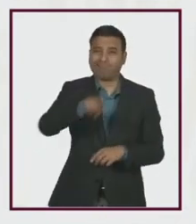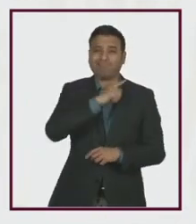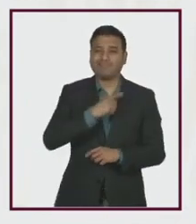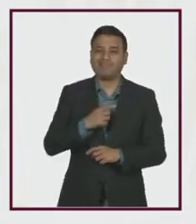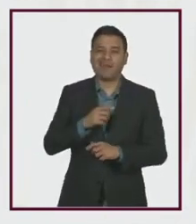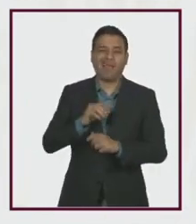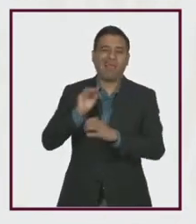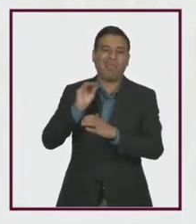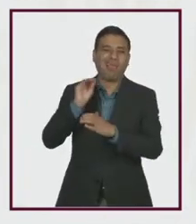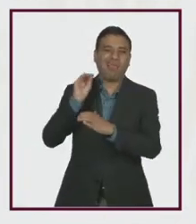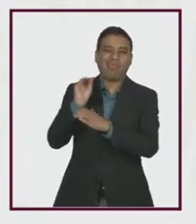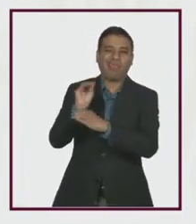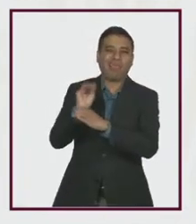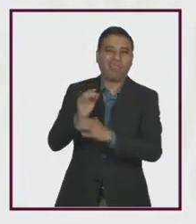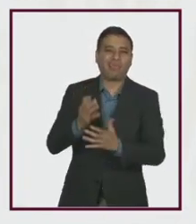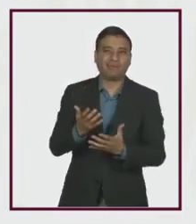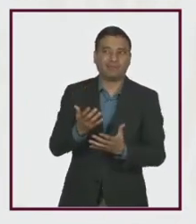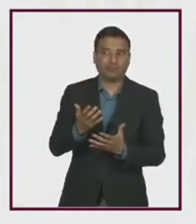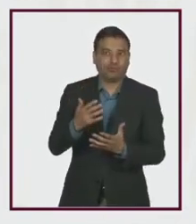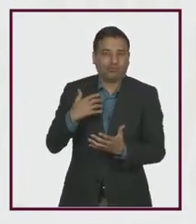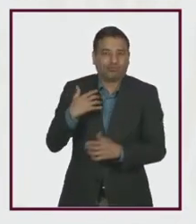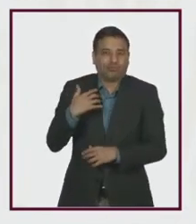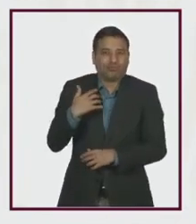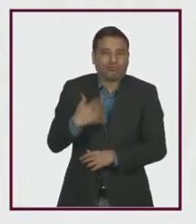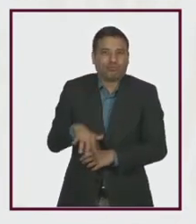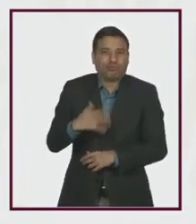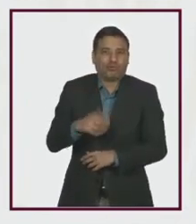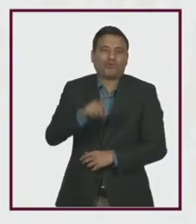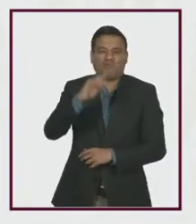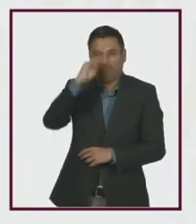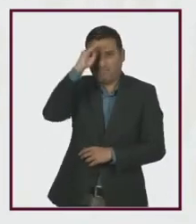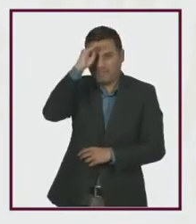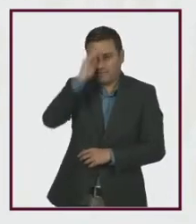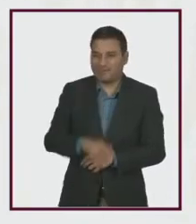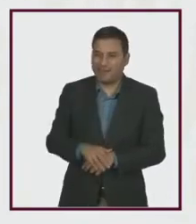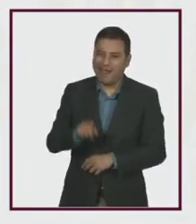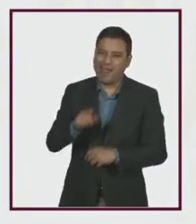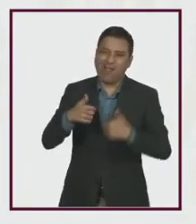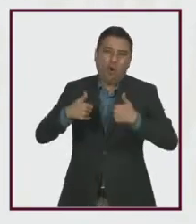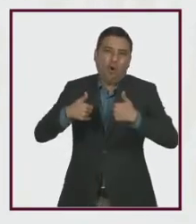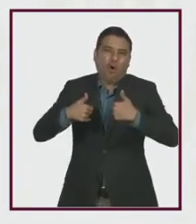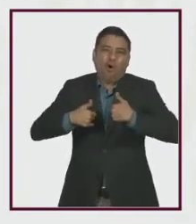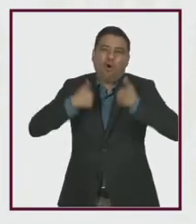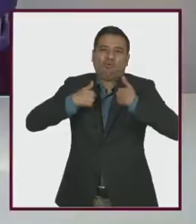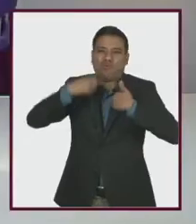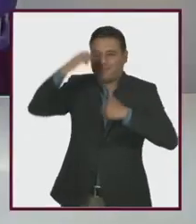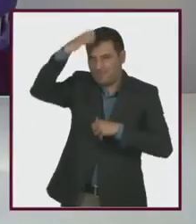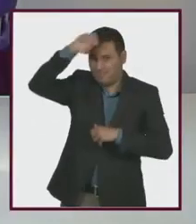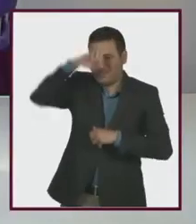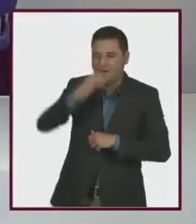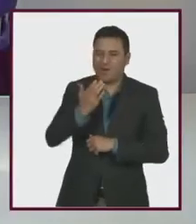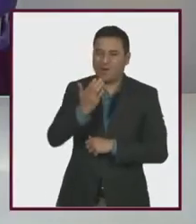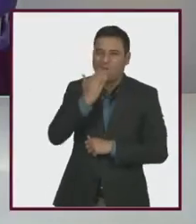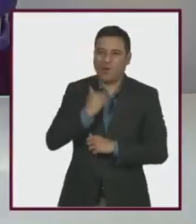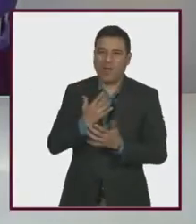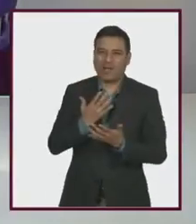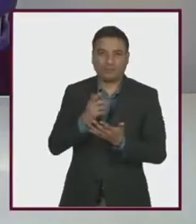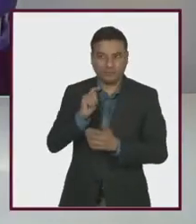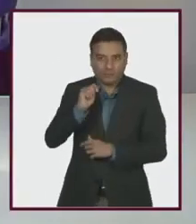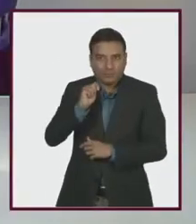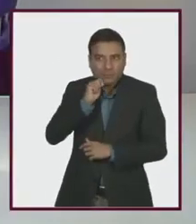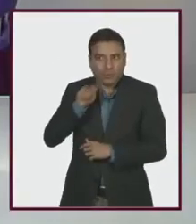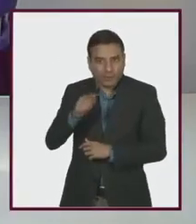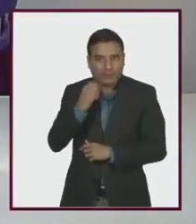en cuenta tanto lo que están diciendo porque los vemos muy jóvenes y que no tienen experiencia, pero ellos también tienen deseos